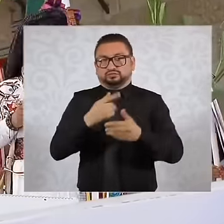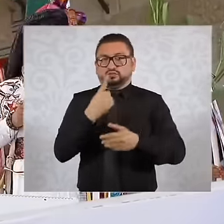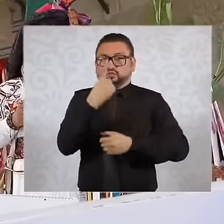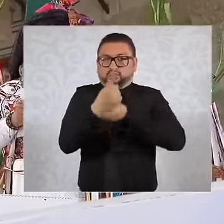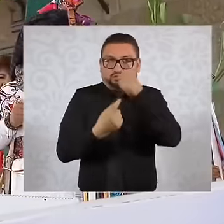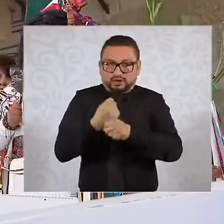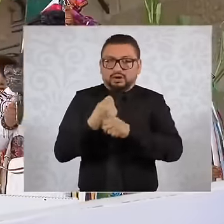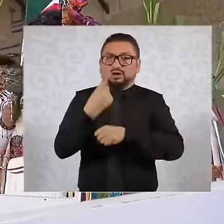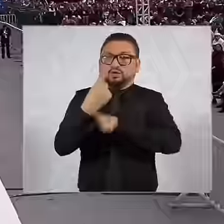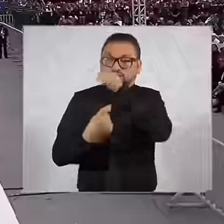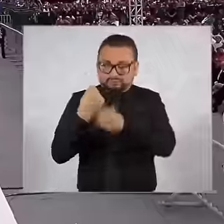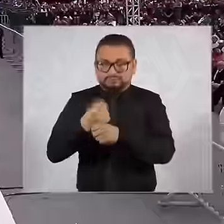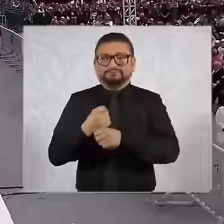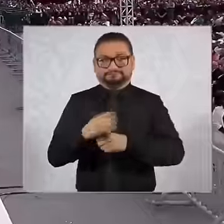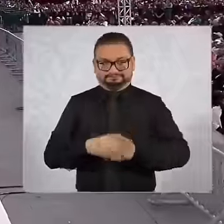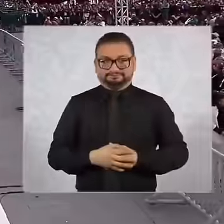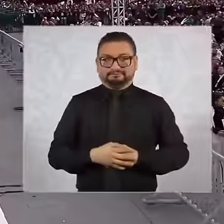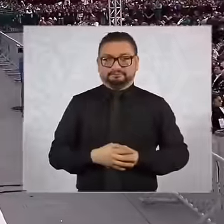año.